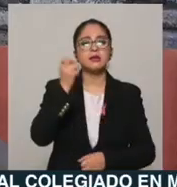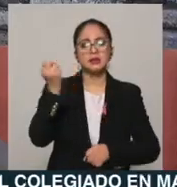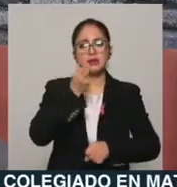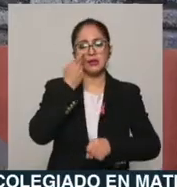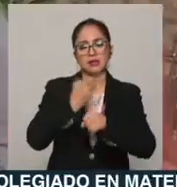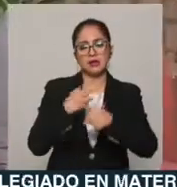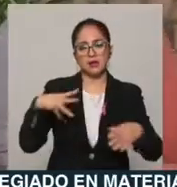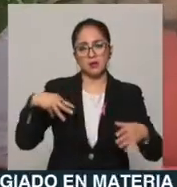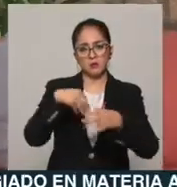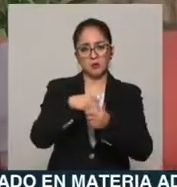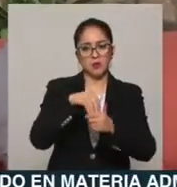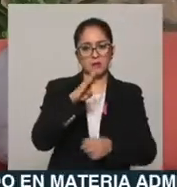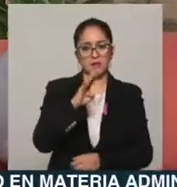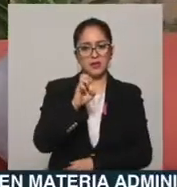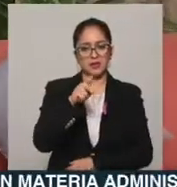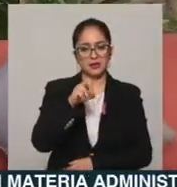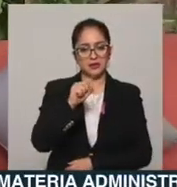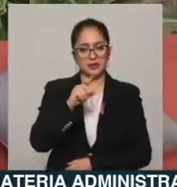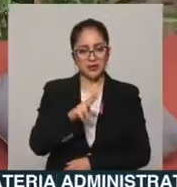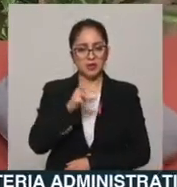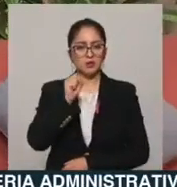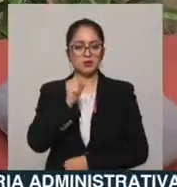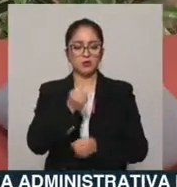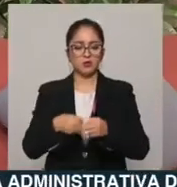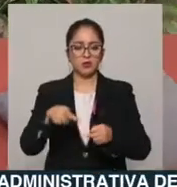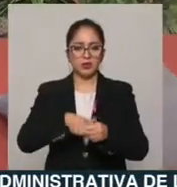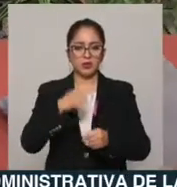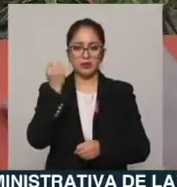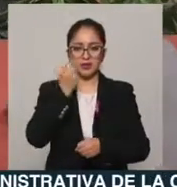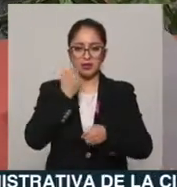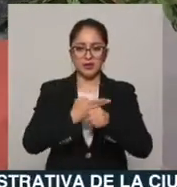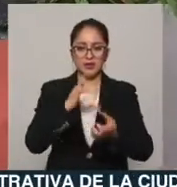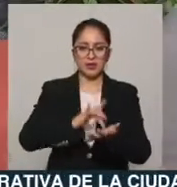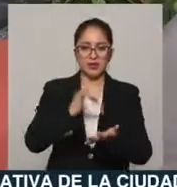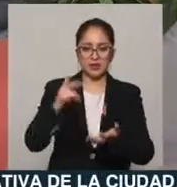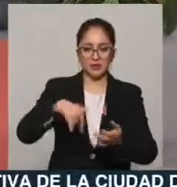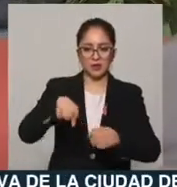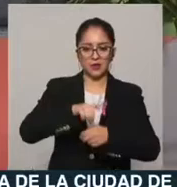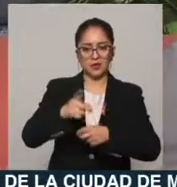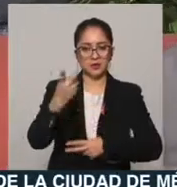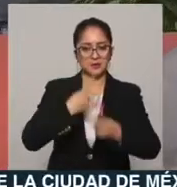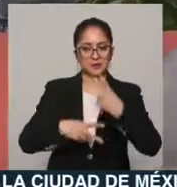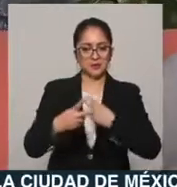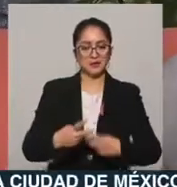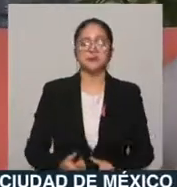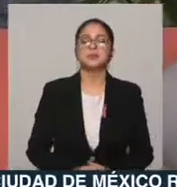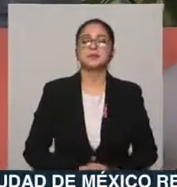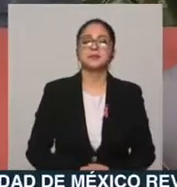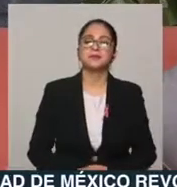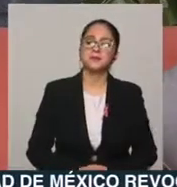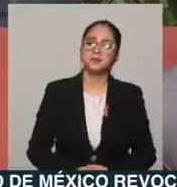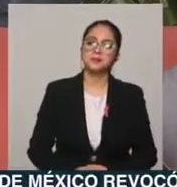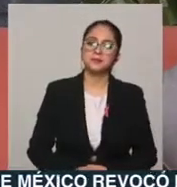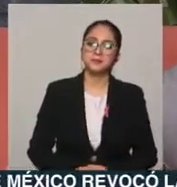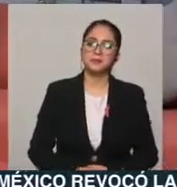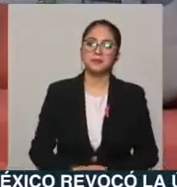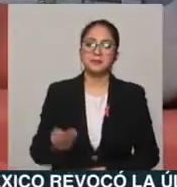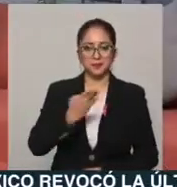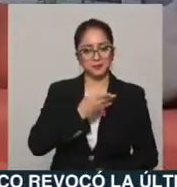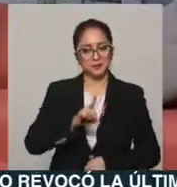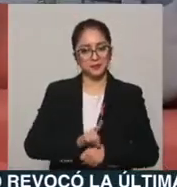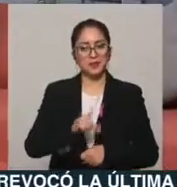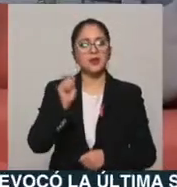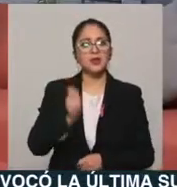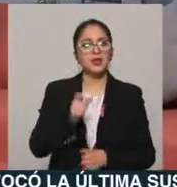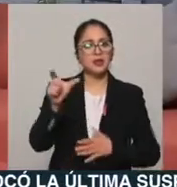secretaria de Inclusión y Bienestar Social. Secretaria, muy buenos días, gracias por acompañarnos. Muchísimas gracias, buenos días. Pues platíquenos de este programa social, la